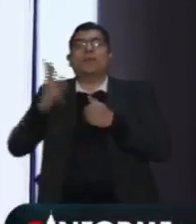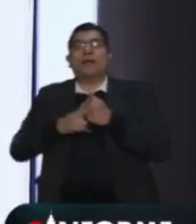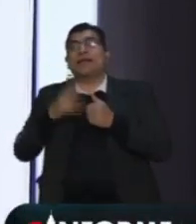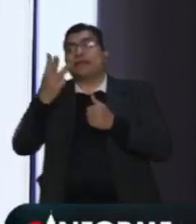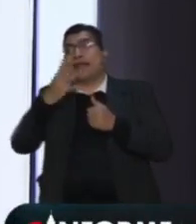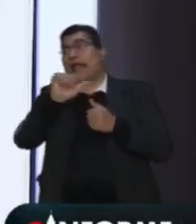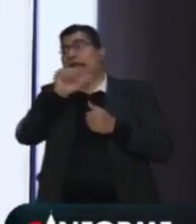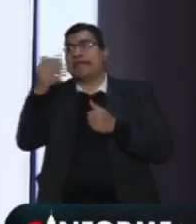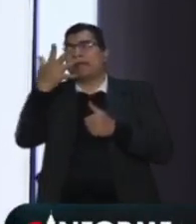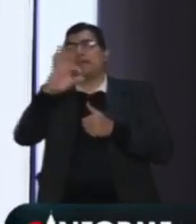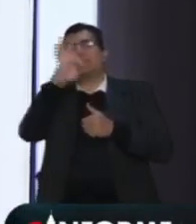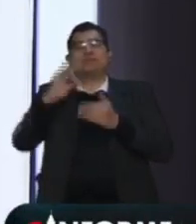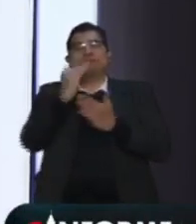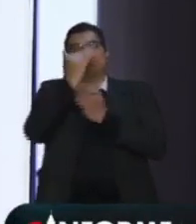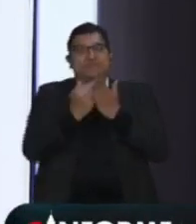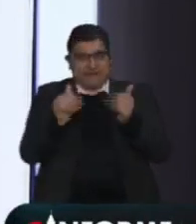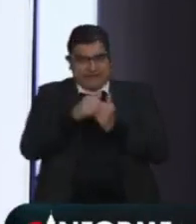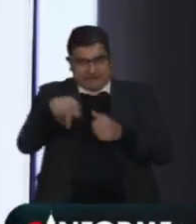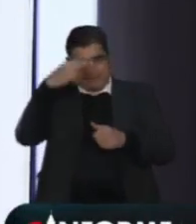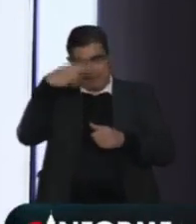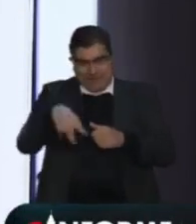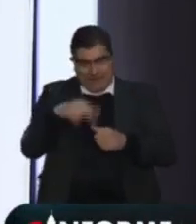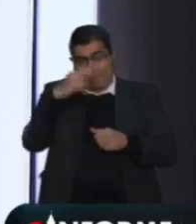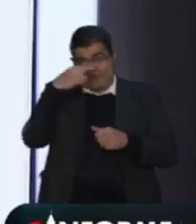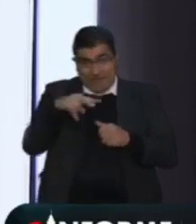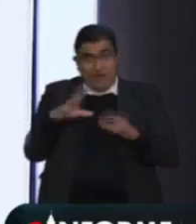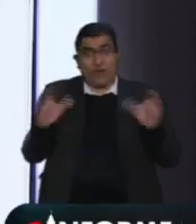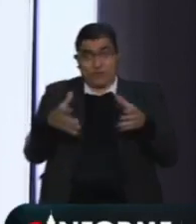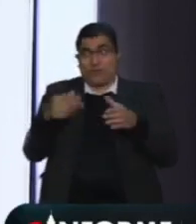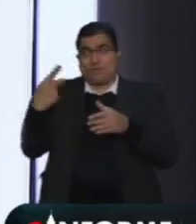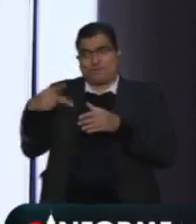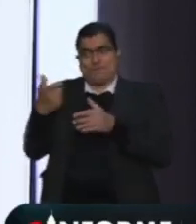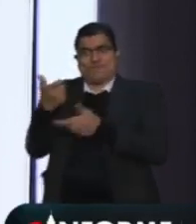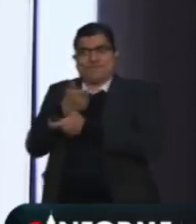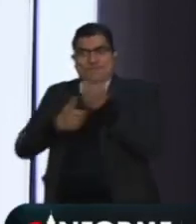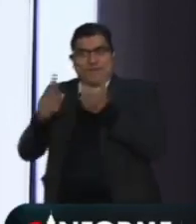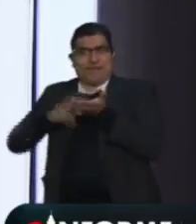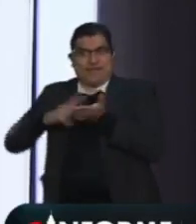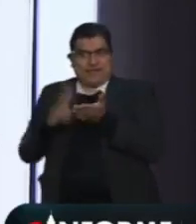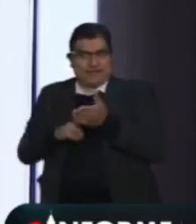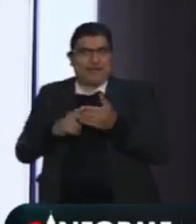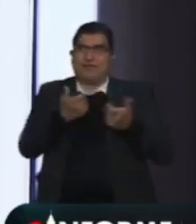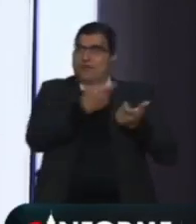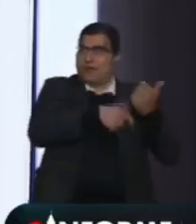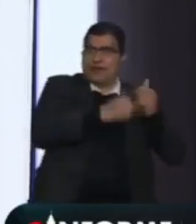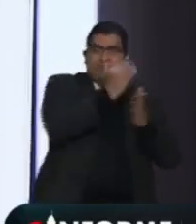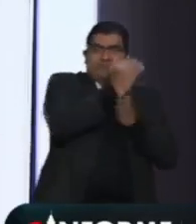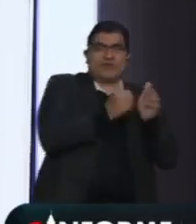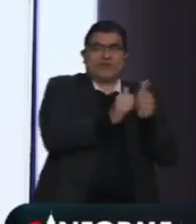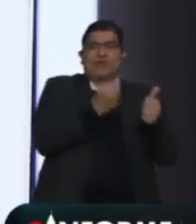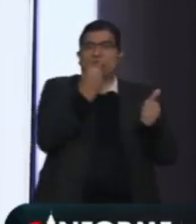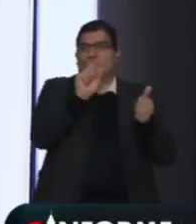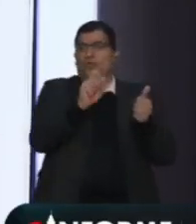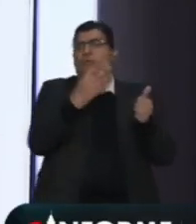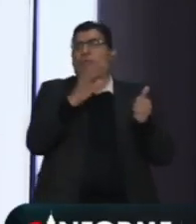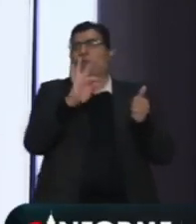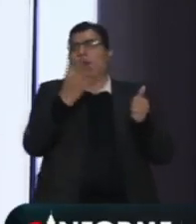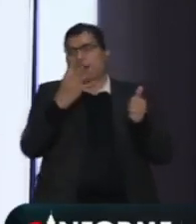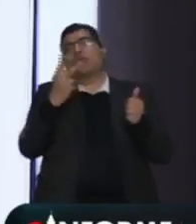5%. Aquí en México, la Bolsa Mexicana de Valores y la Bolsa Institucional de Valores retrocedieron